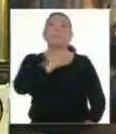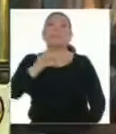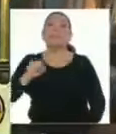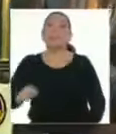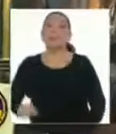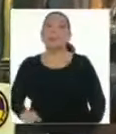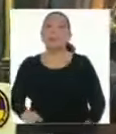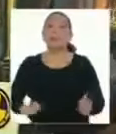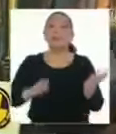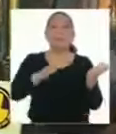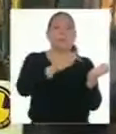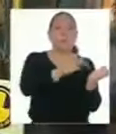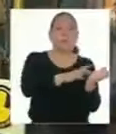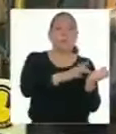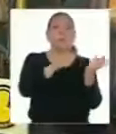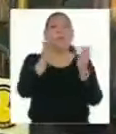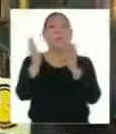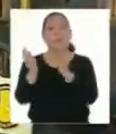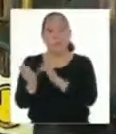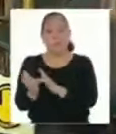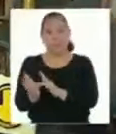Ven, Señor